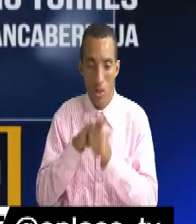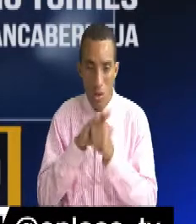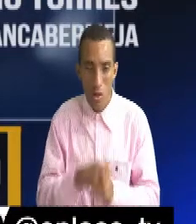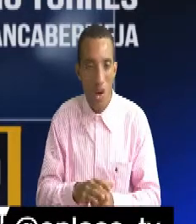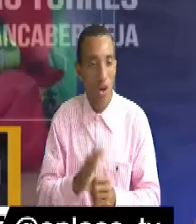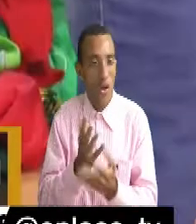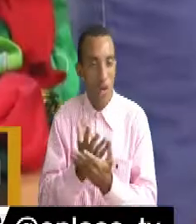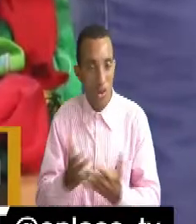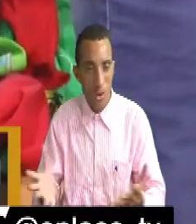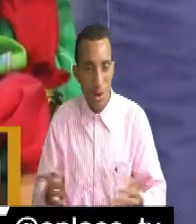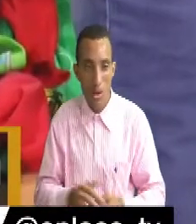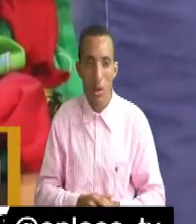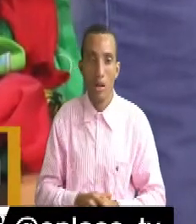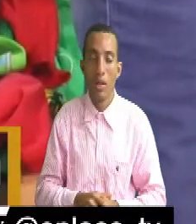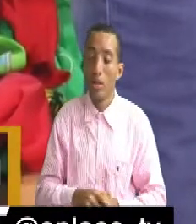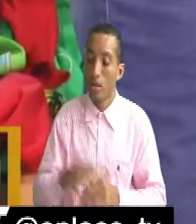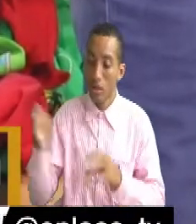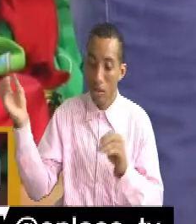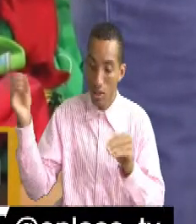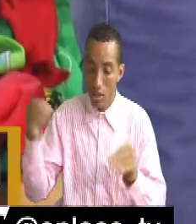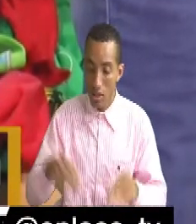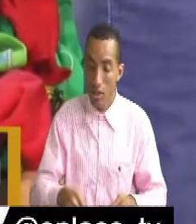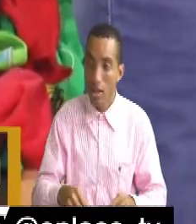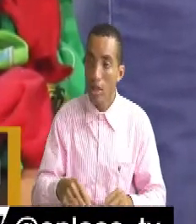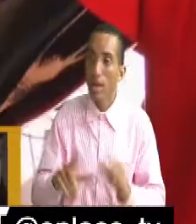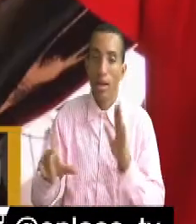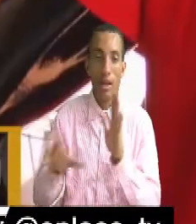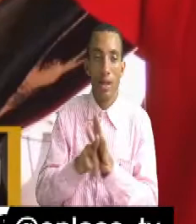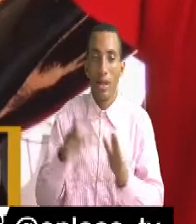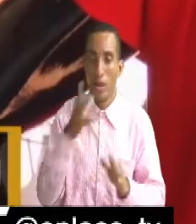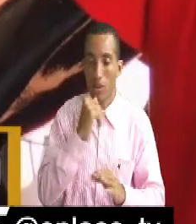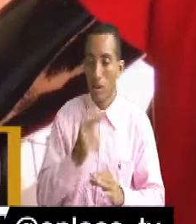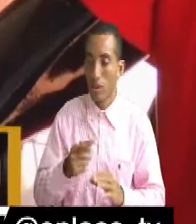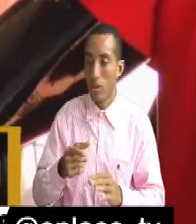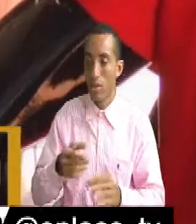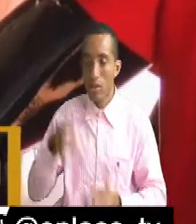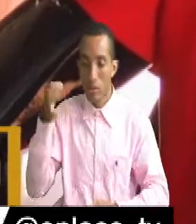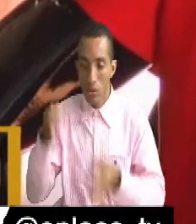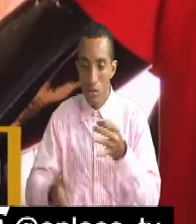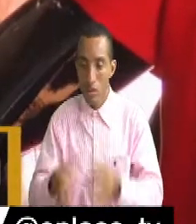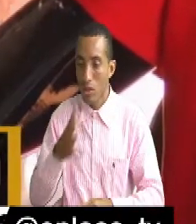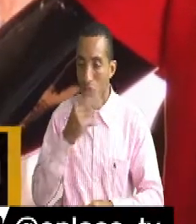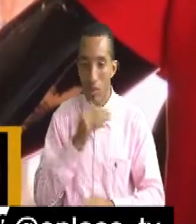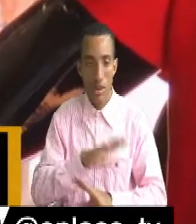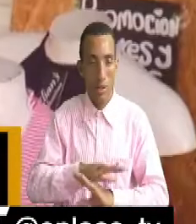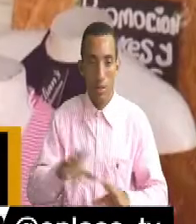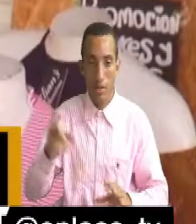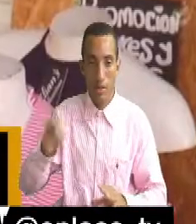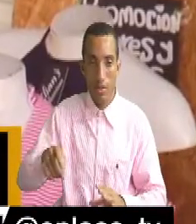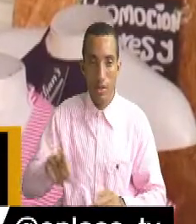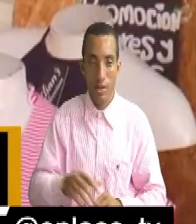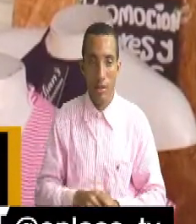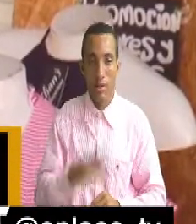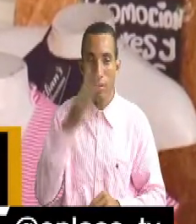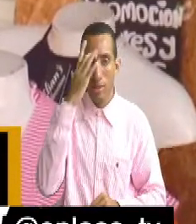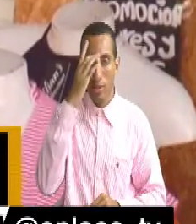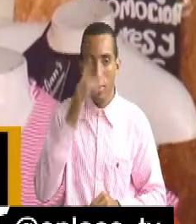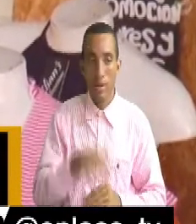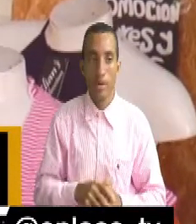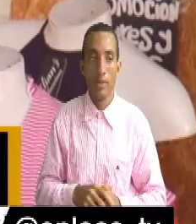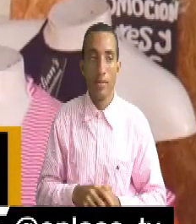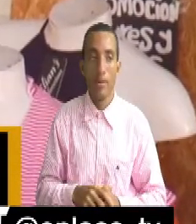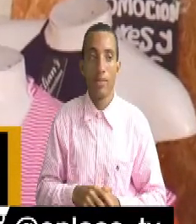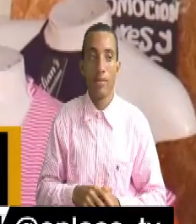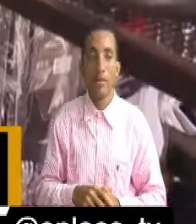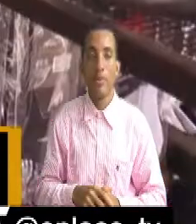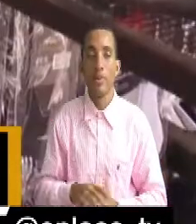procedencia que hayan ingresado legalmente al país, no se requiere mandato judicial, no se requiere orden judicial, porque pues estaría en una situación de flagrancia. Lo